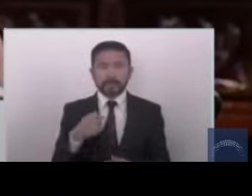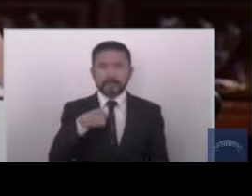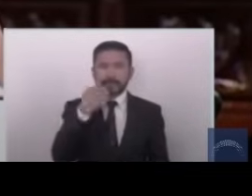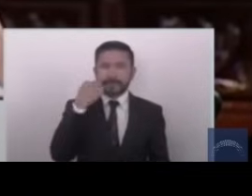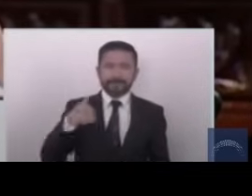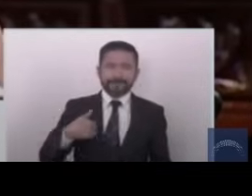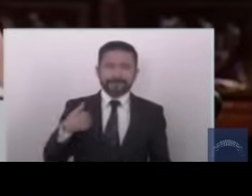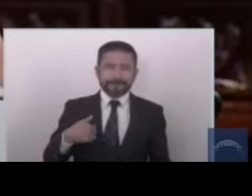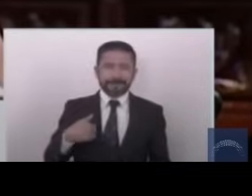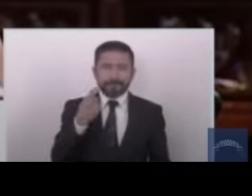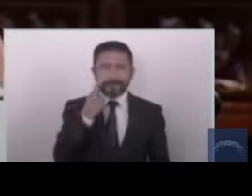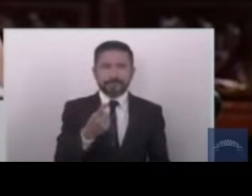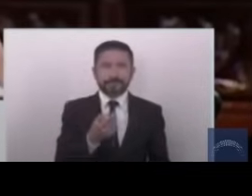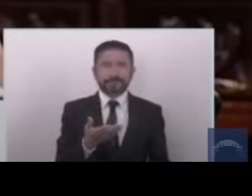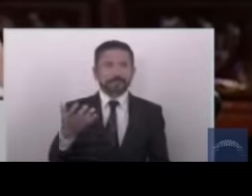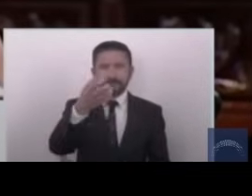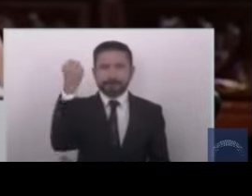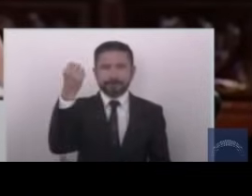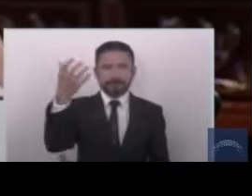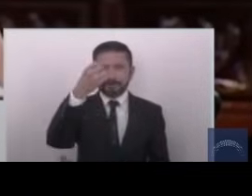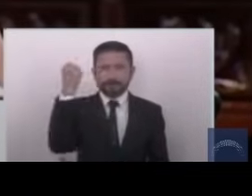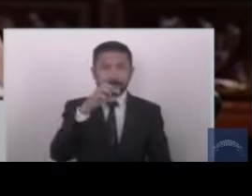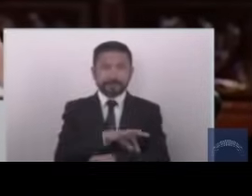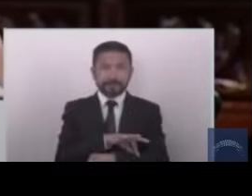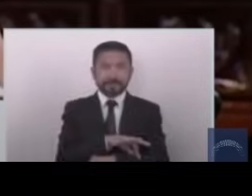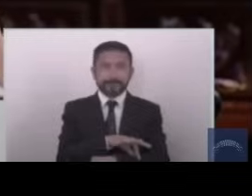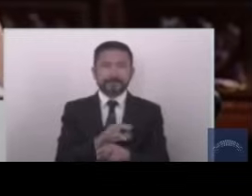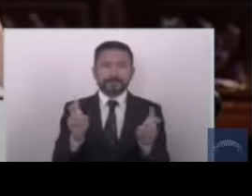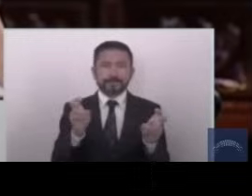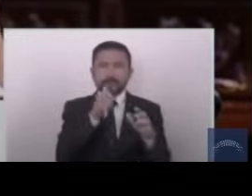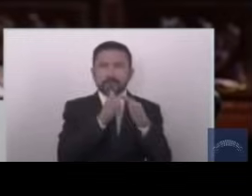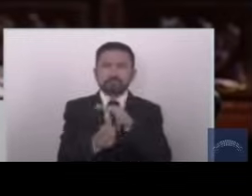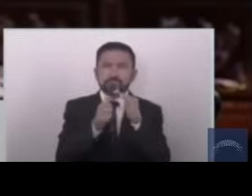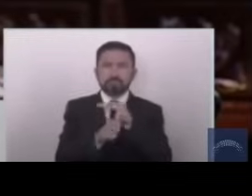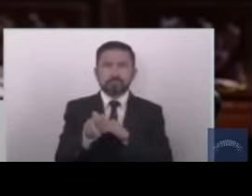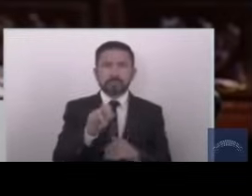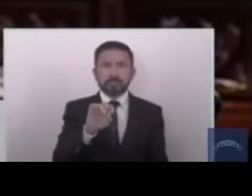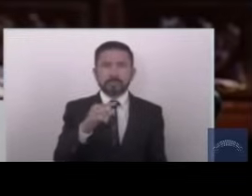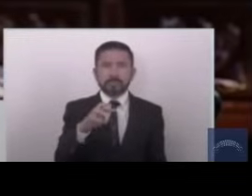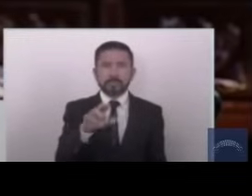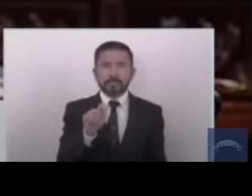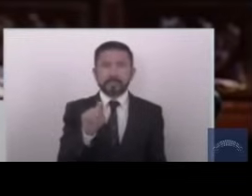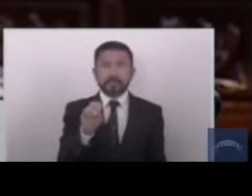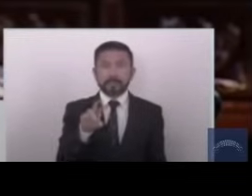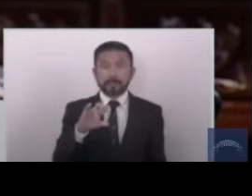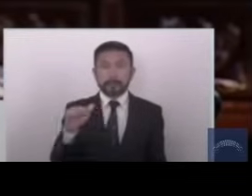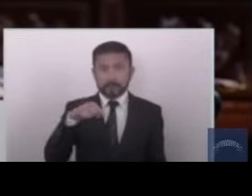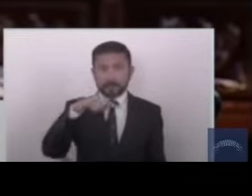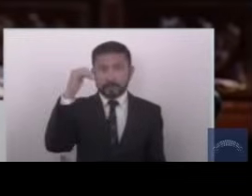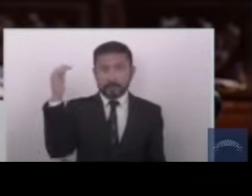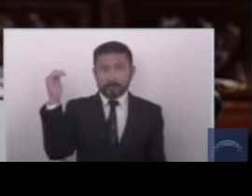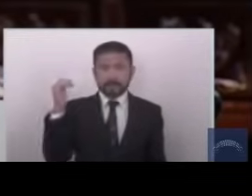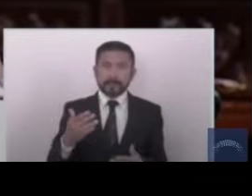enorgullece Ver todos estos resultados tan palpables en materia migratoria para nuestro país pero bueno Al